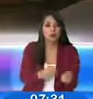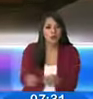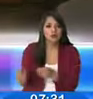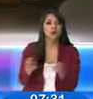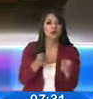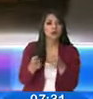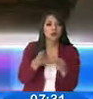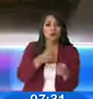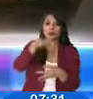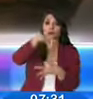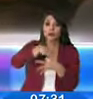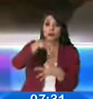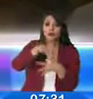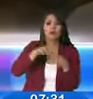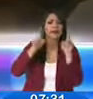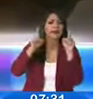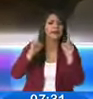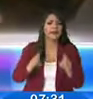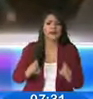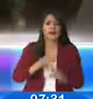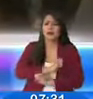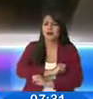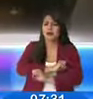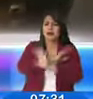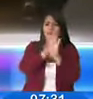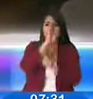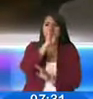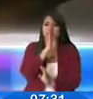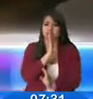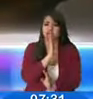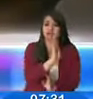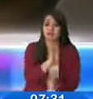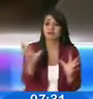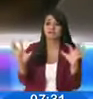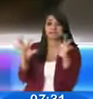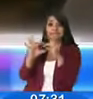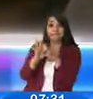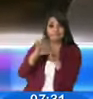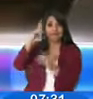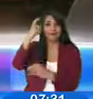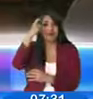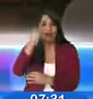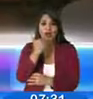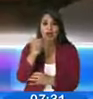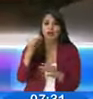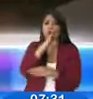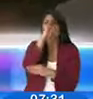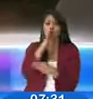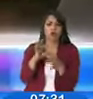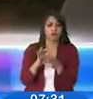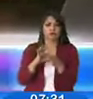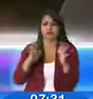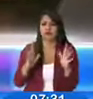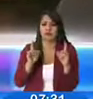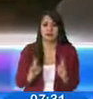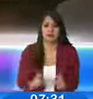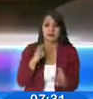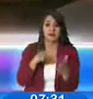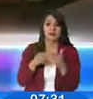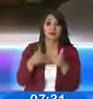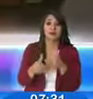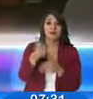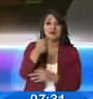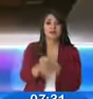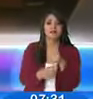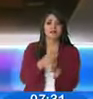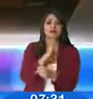proceso electoral, tienen que estar totalmente desvinculadas con algún régimen. En este caso, en estos últimos 10